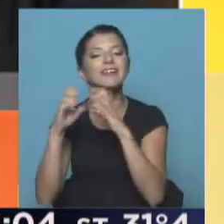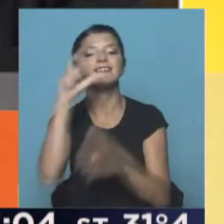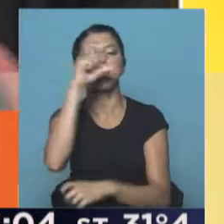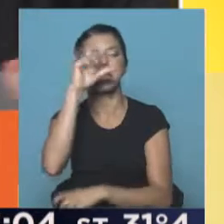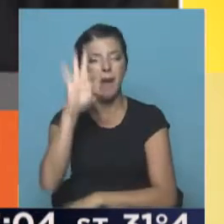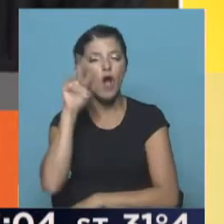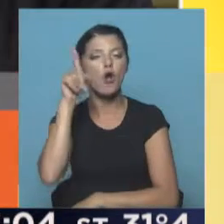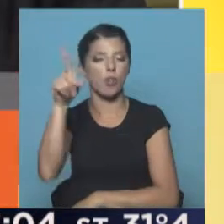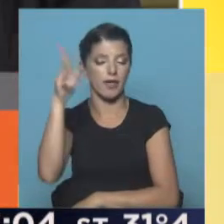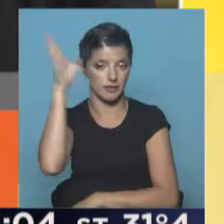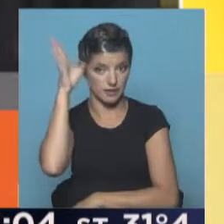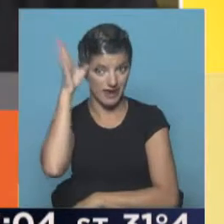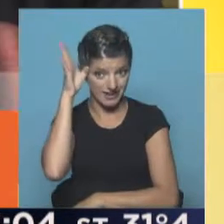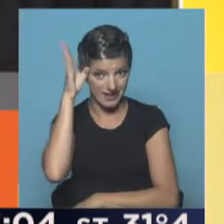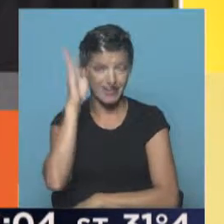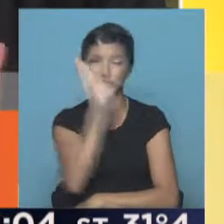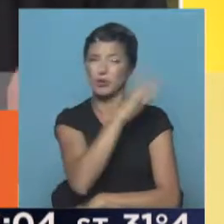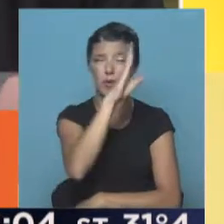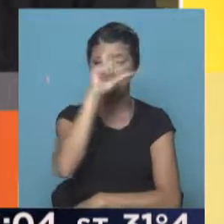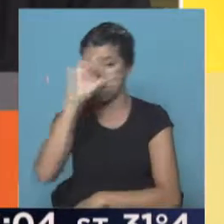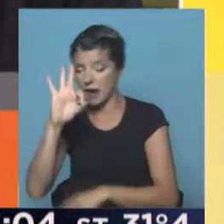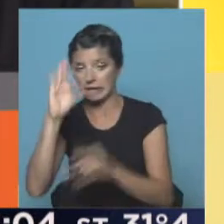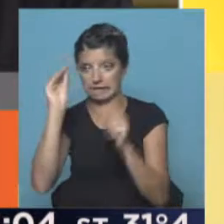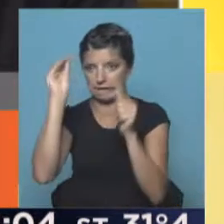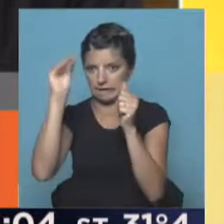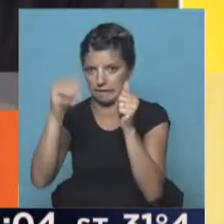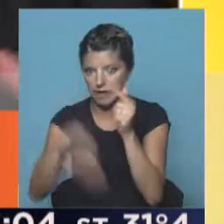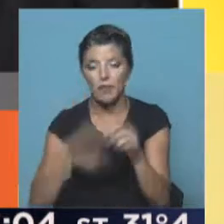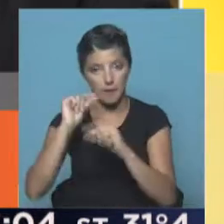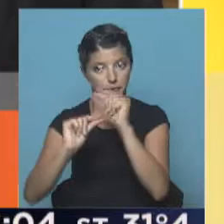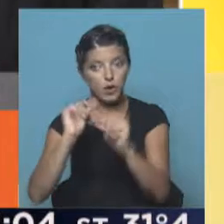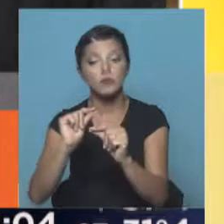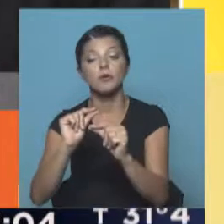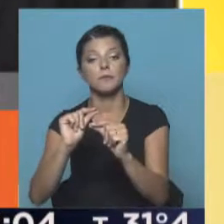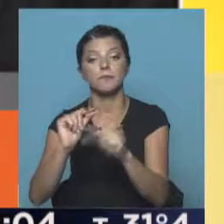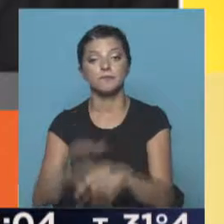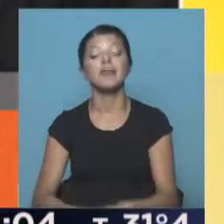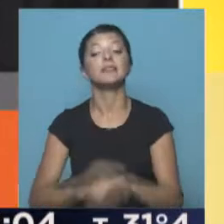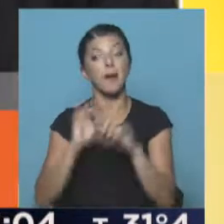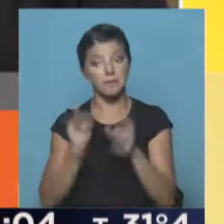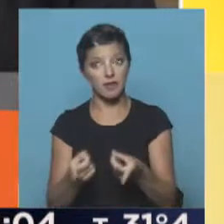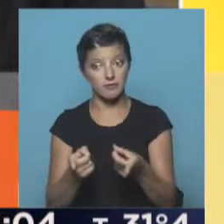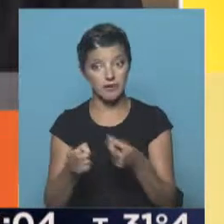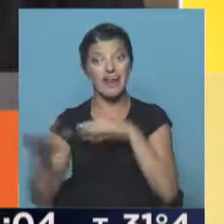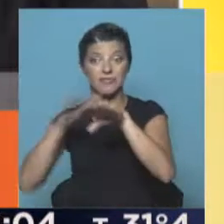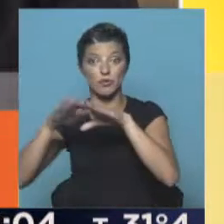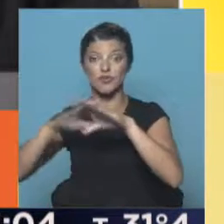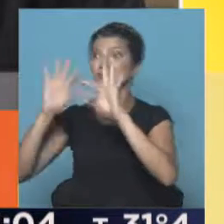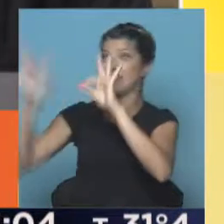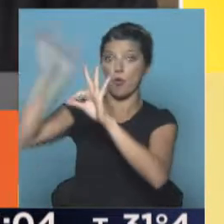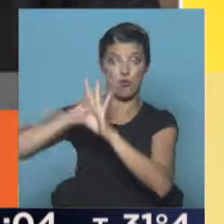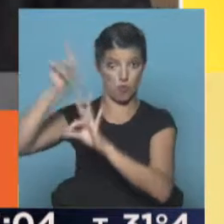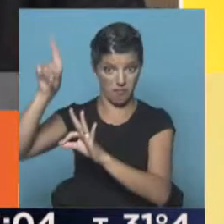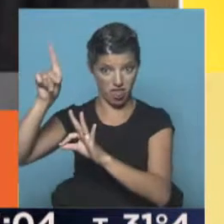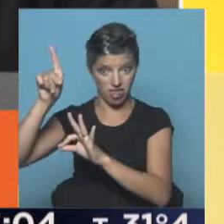soportando Italia, que prácticamente está arrastrando a todo el resto de la economía también en la crisis, y la situación que se está viviendo en Europa en general.